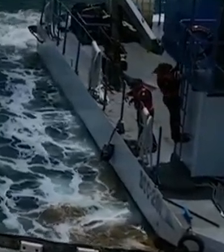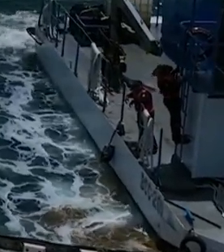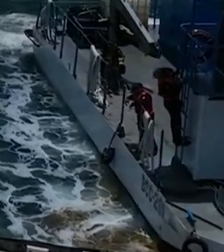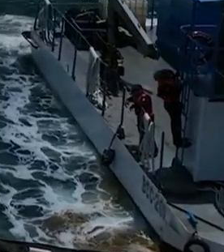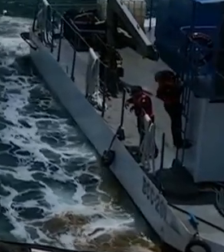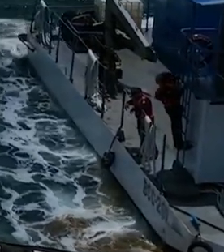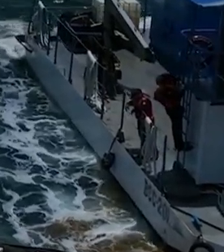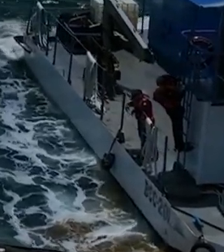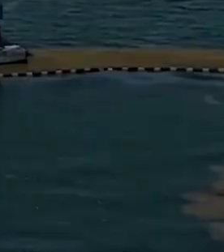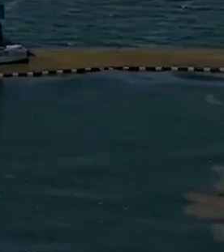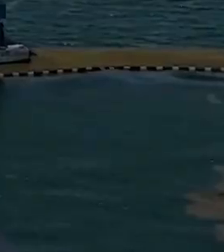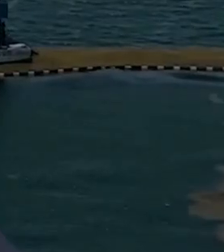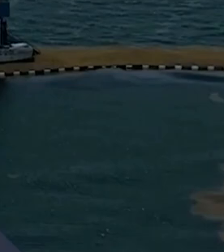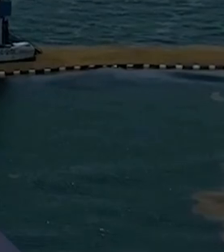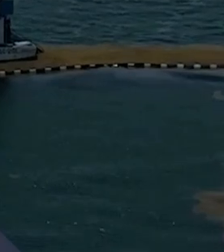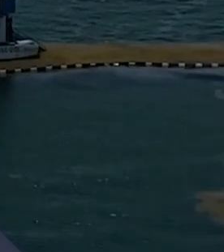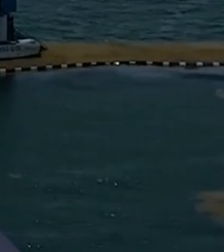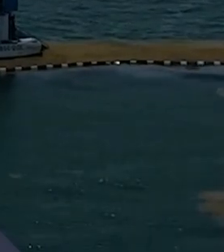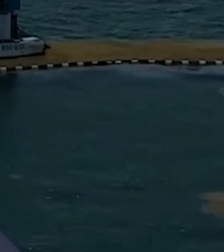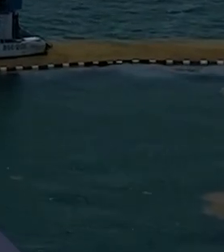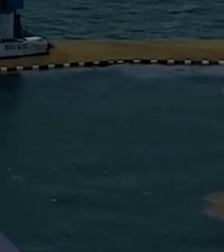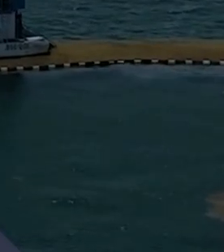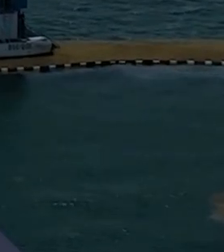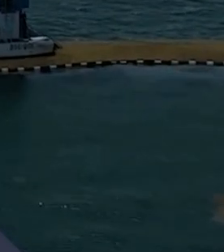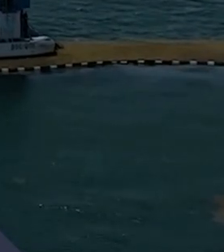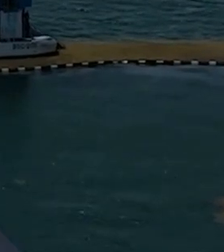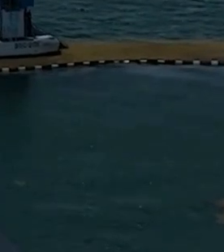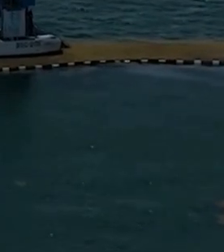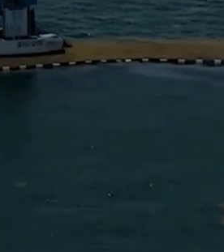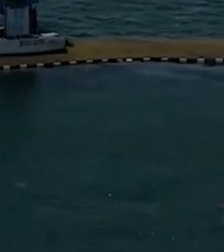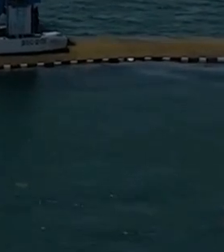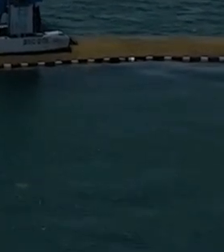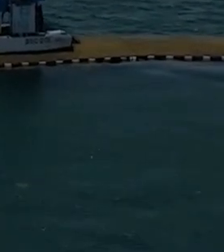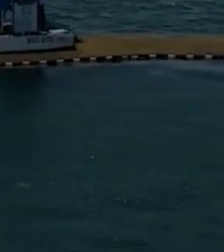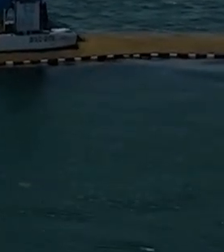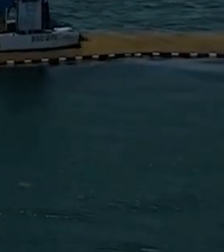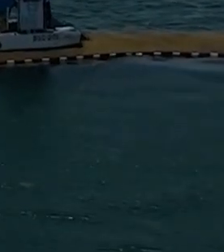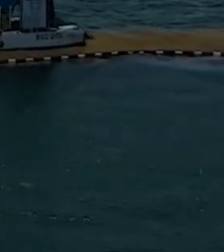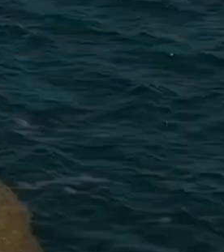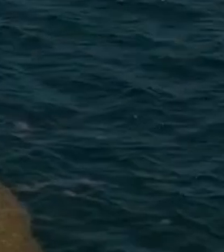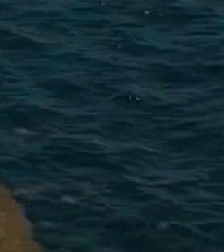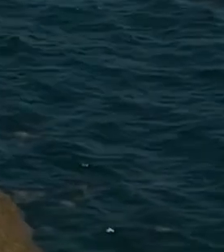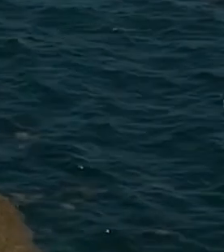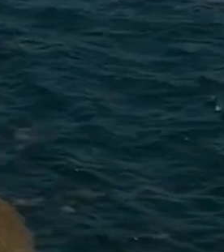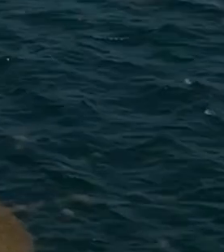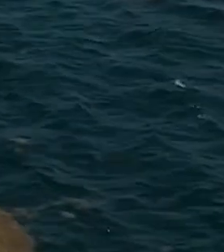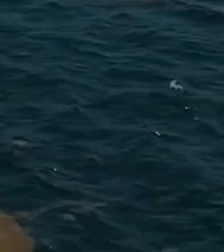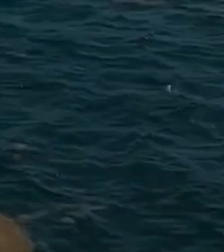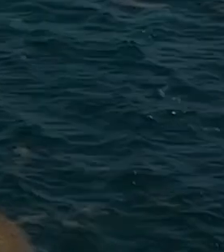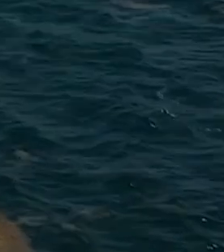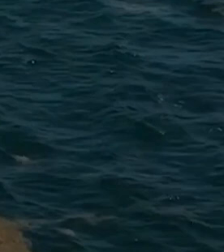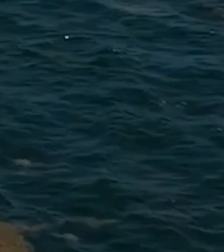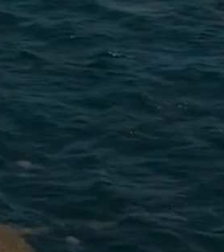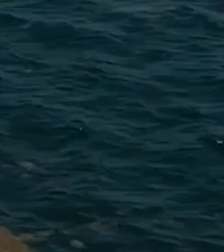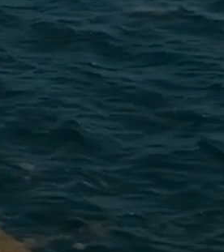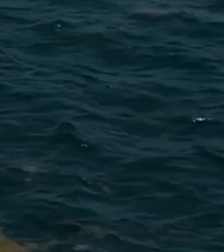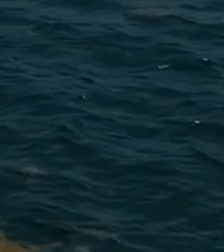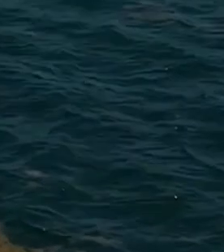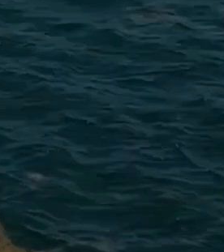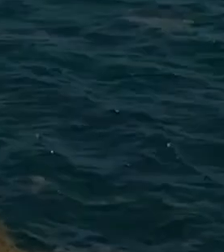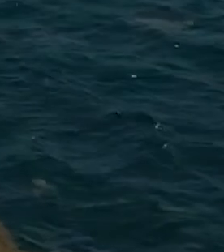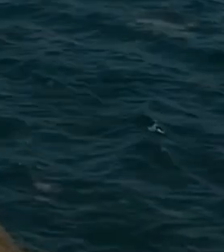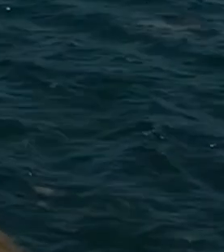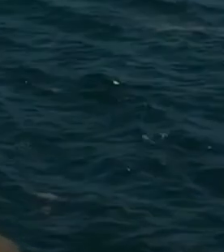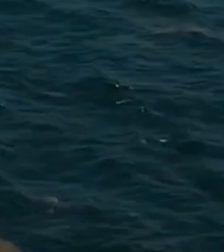naval, conformada por 11 buques sargaceros costeros, con una capacidad de recolección de 20 toneladas de